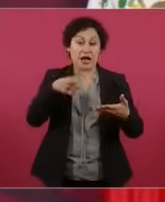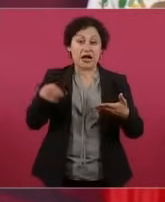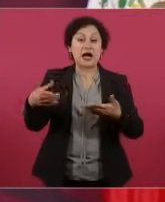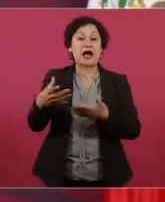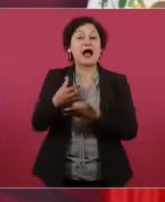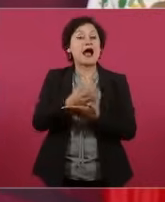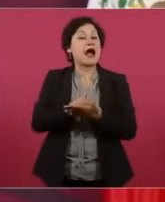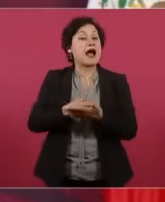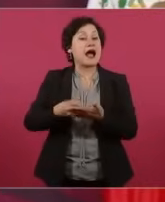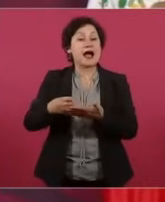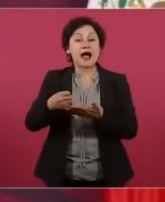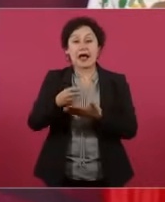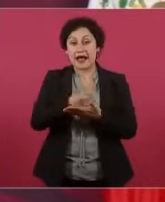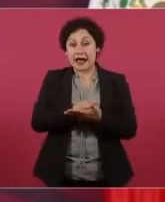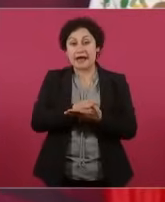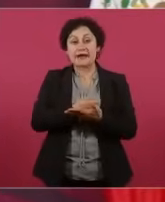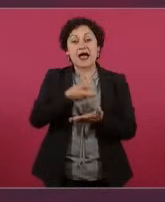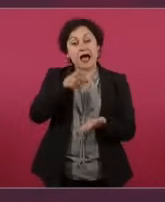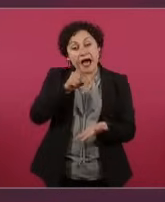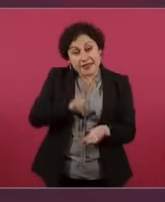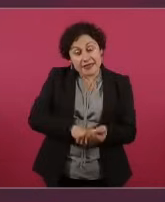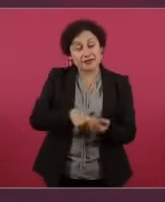entre los militantes.